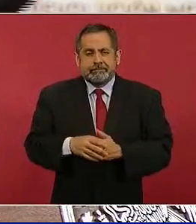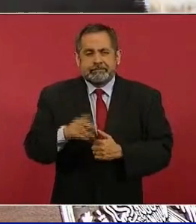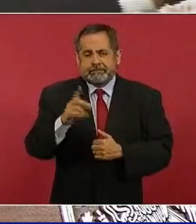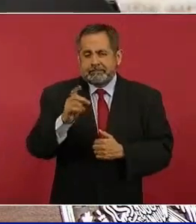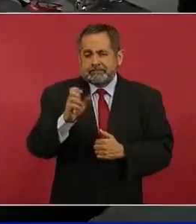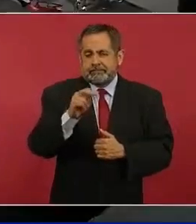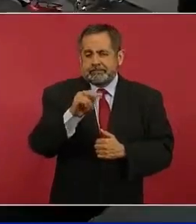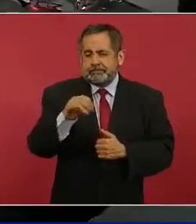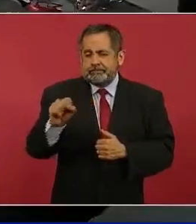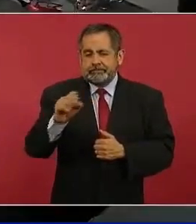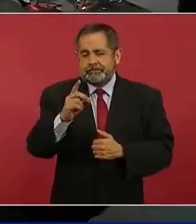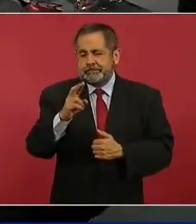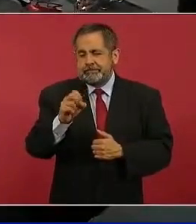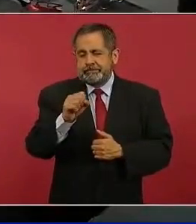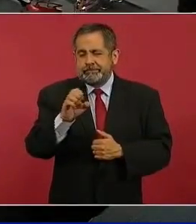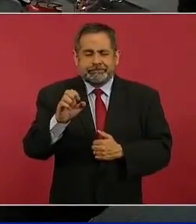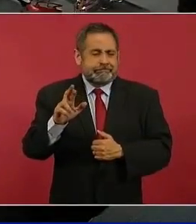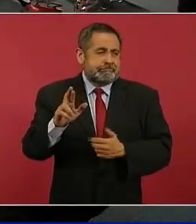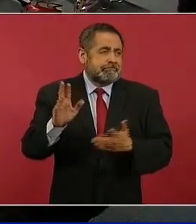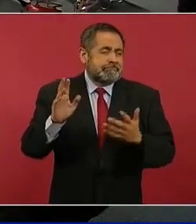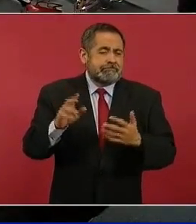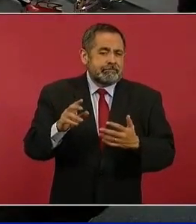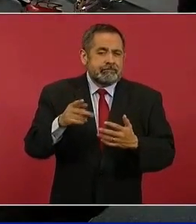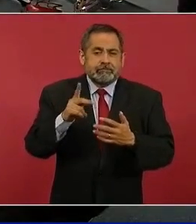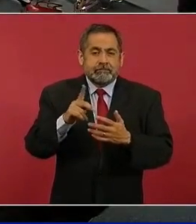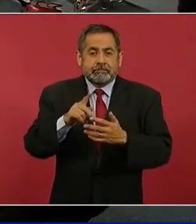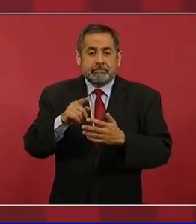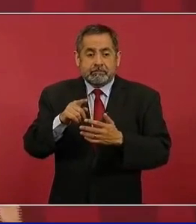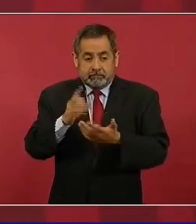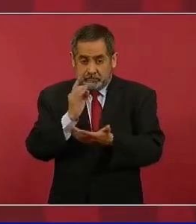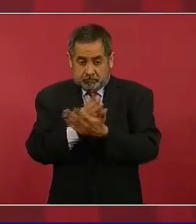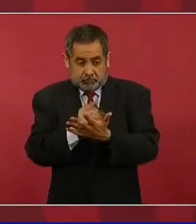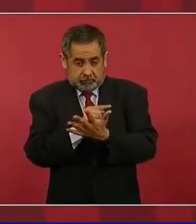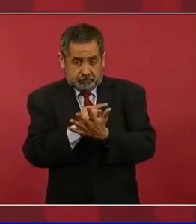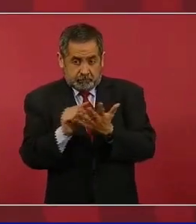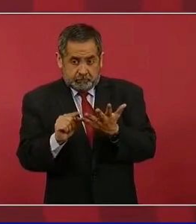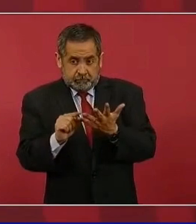Denise Dresser, pero no solo ellos,